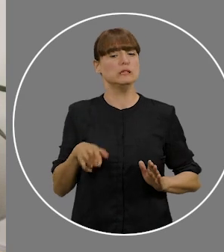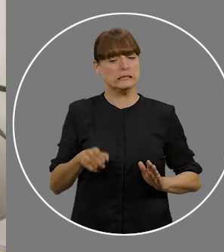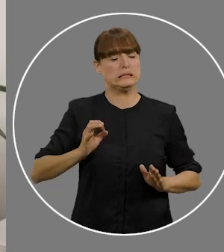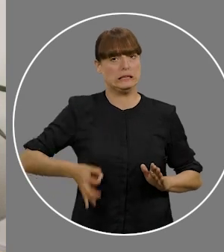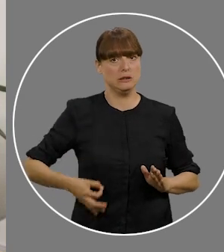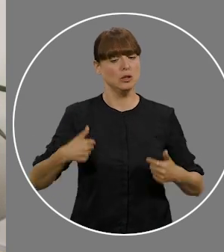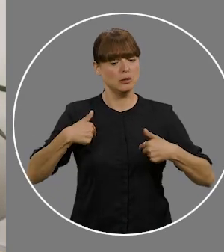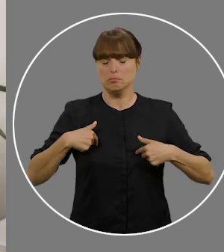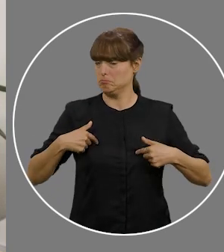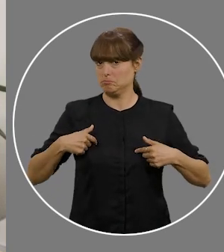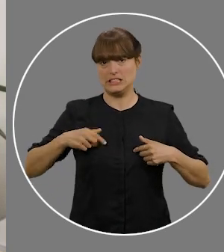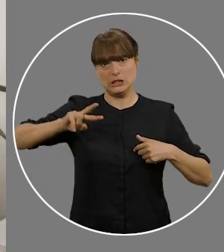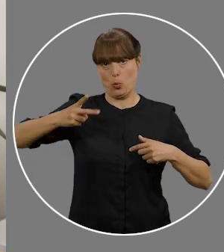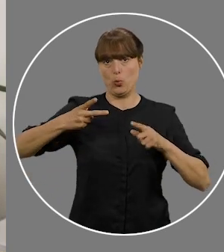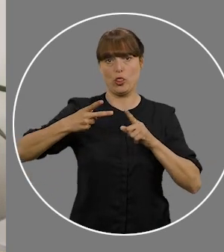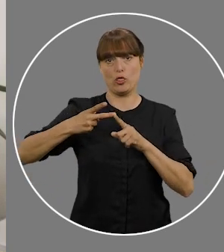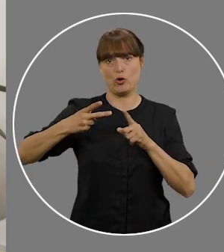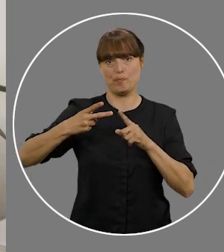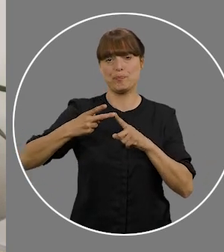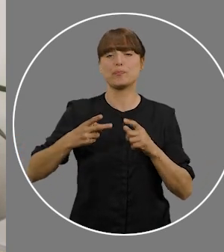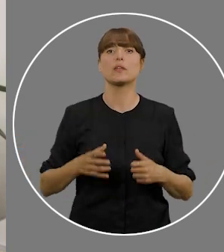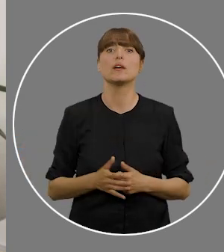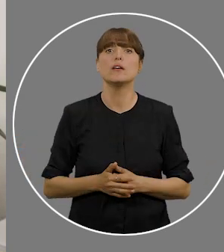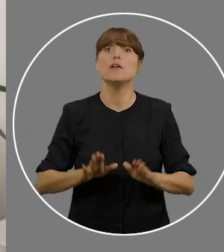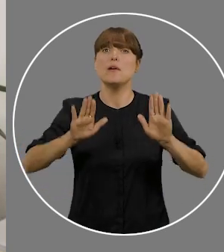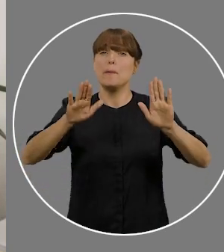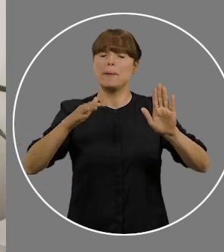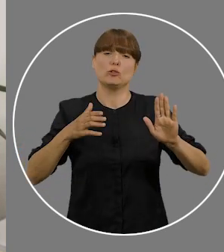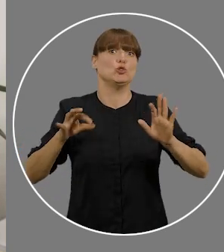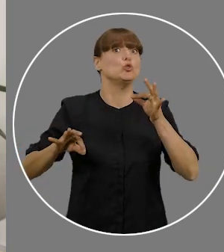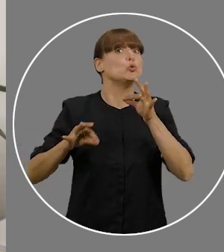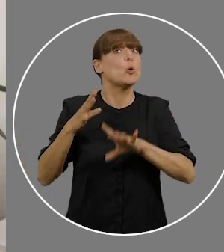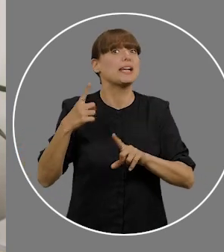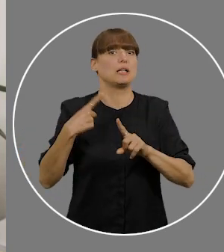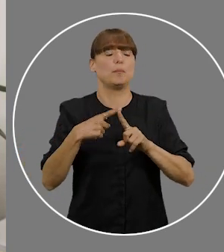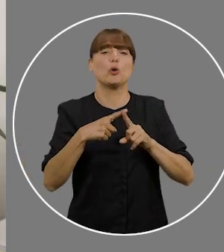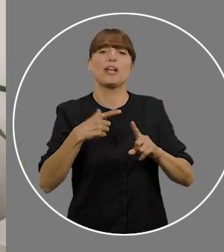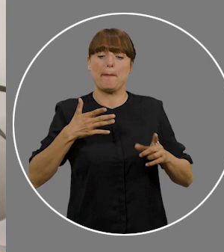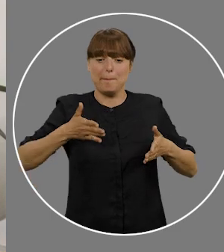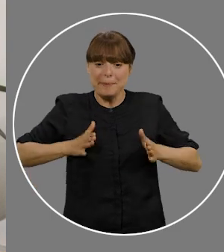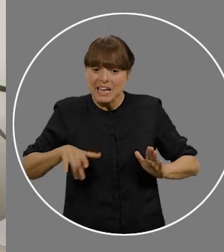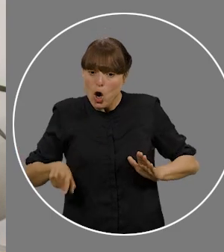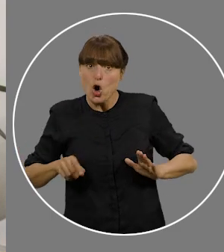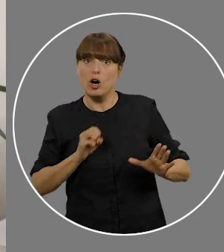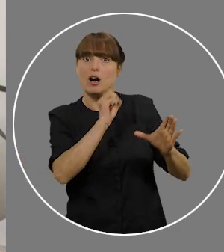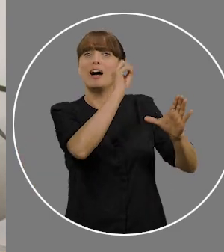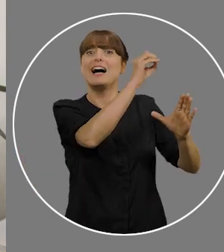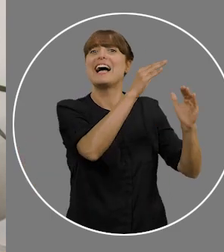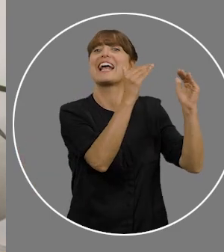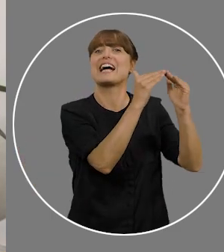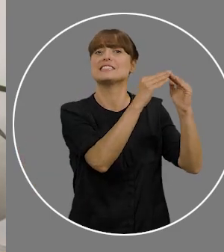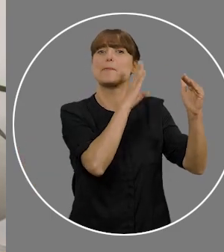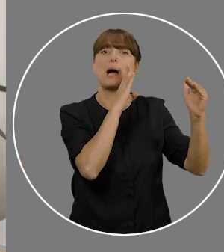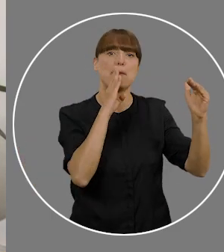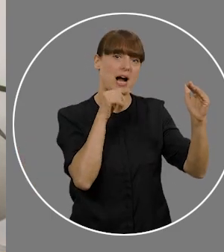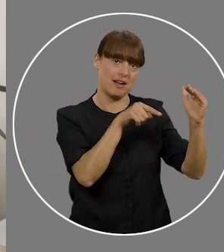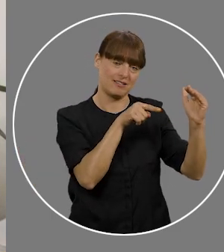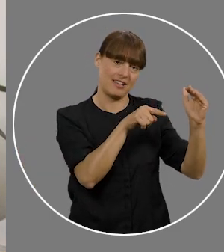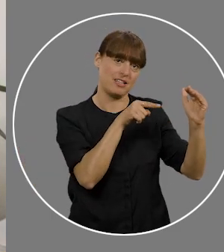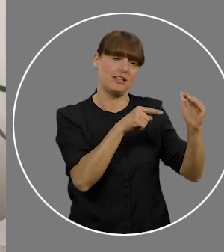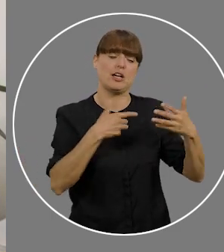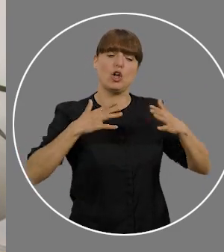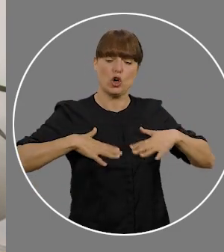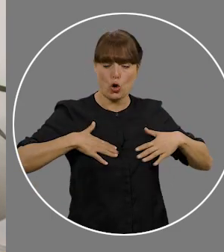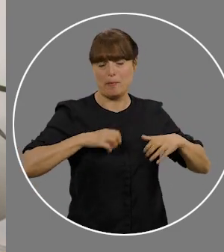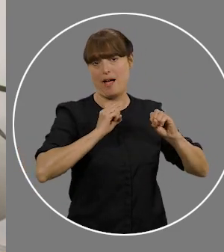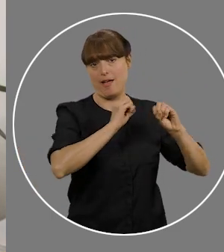tenía mejor es que como iba a llevar a mi hijo a casa de mi madre, pues entonces yo allí casi me dejaba